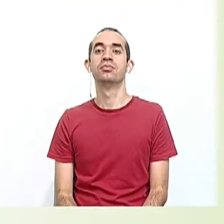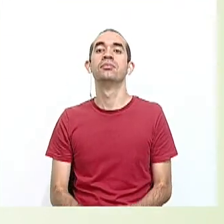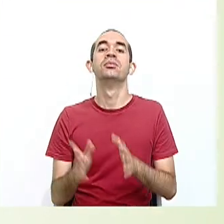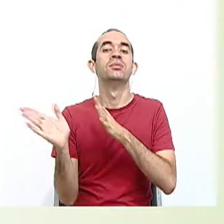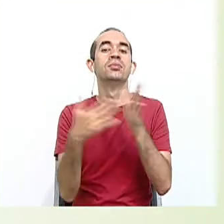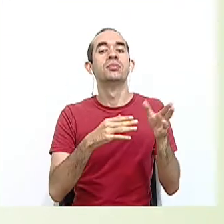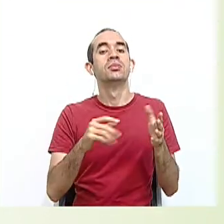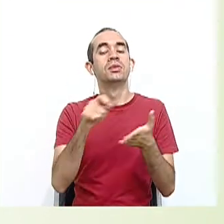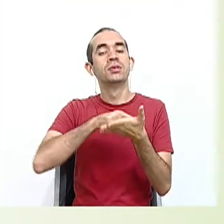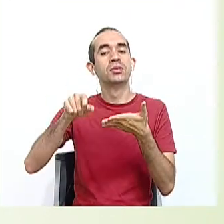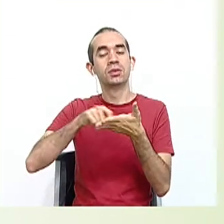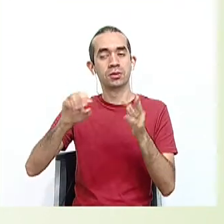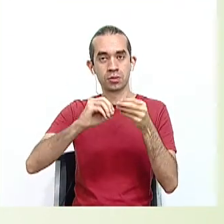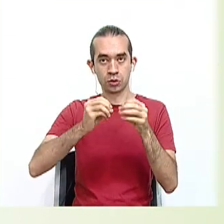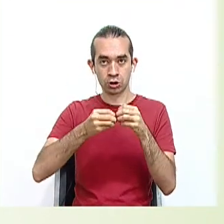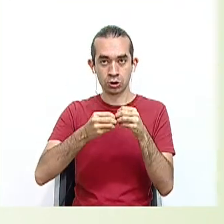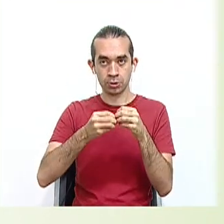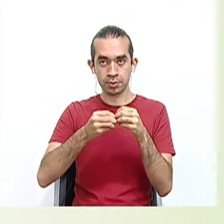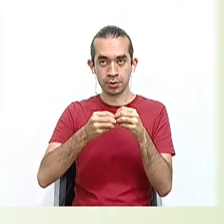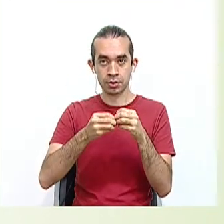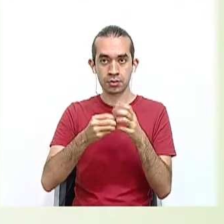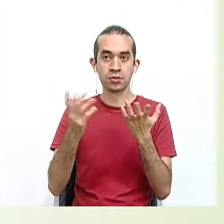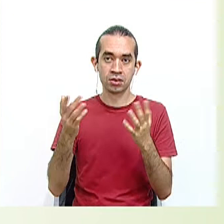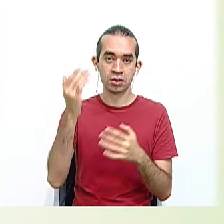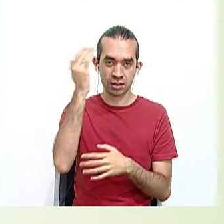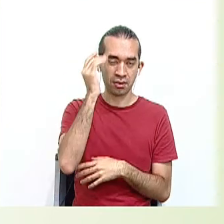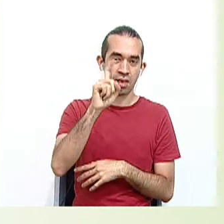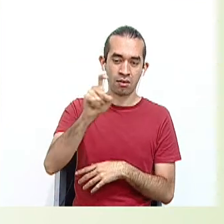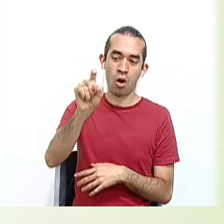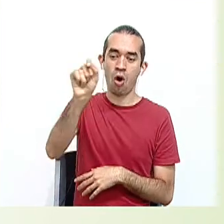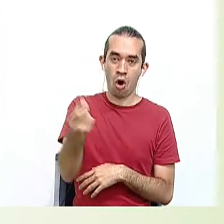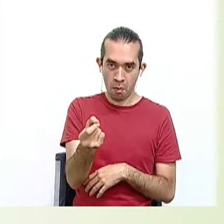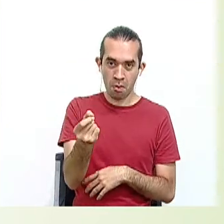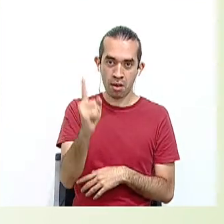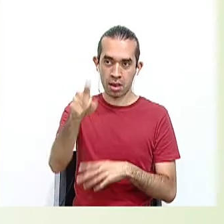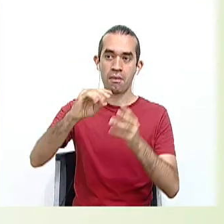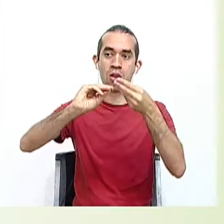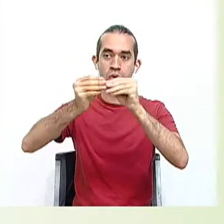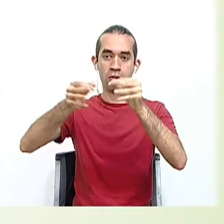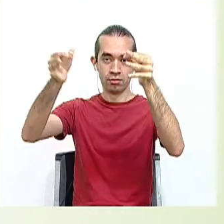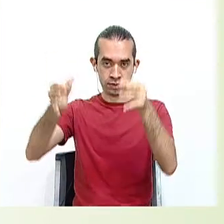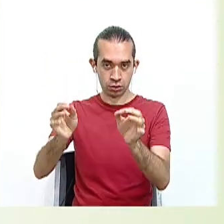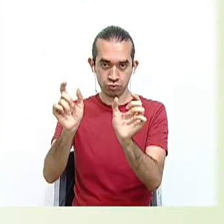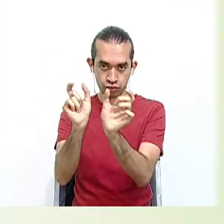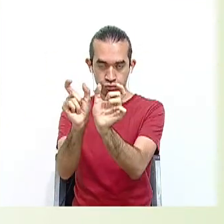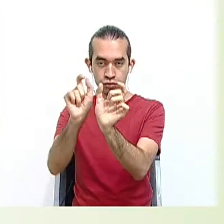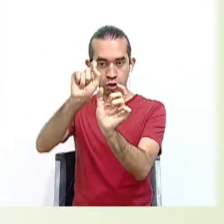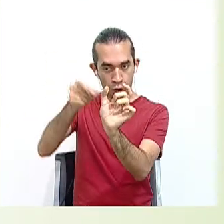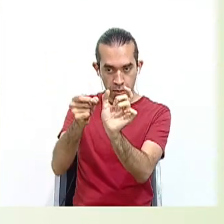La escritura en números formados por una parte entera y otra decimal.